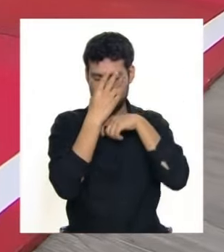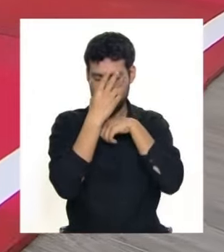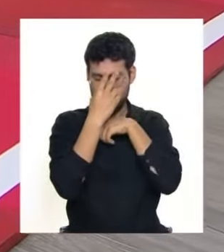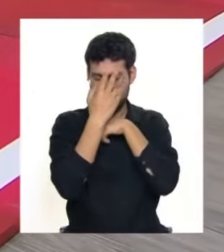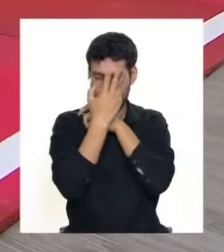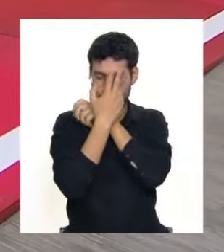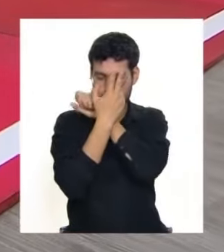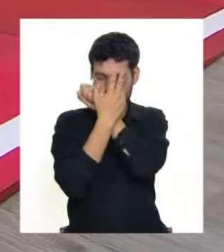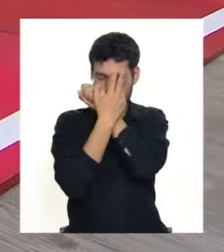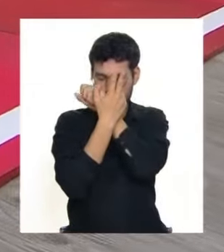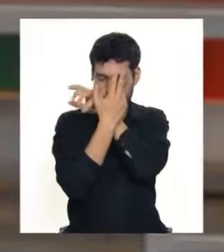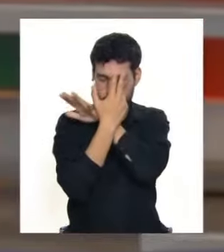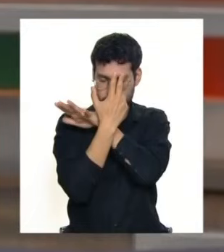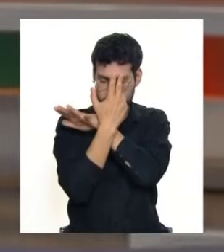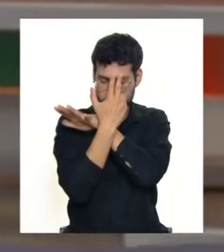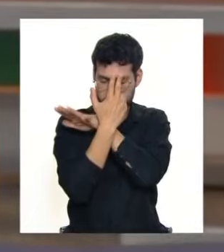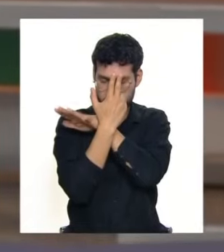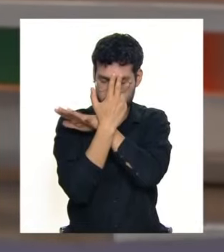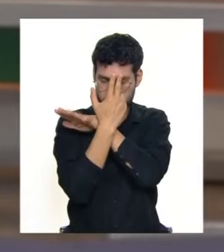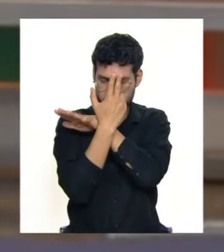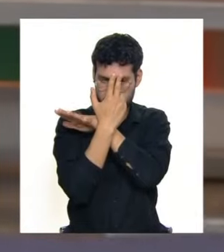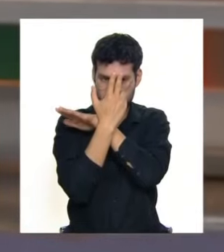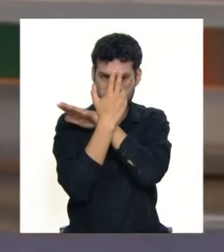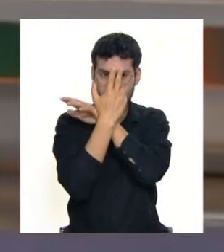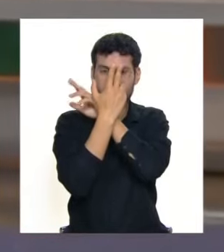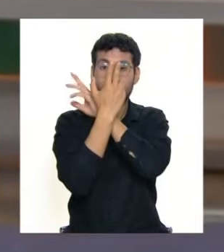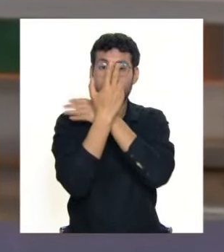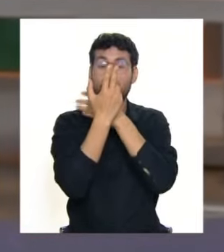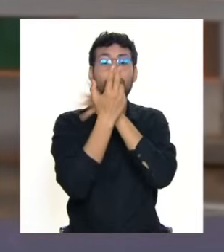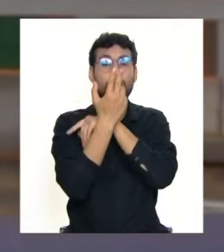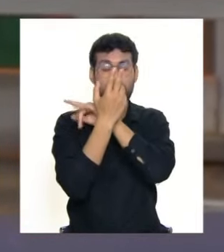exhalo derecha. Una vez más, inhalo,